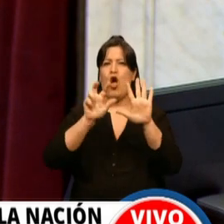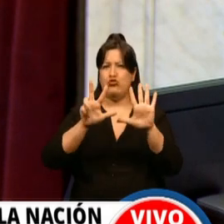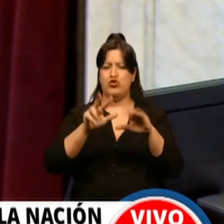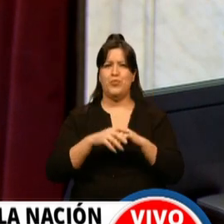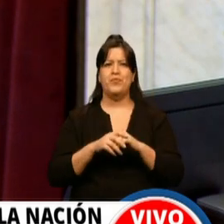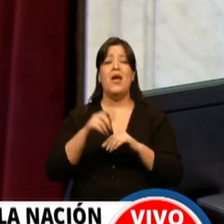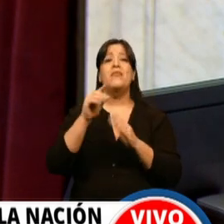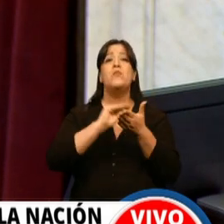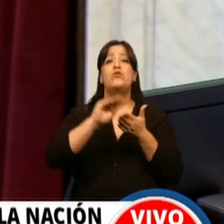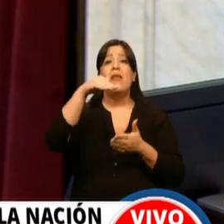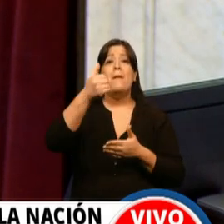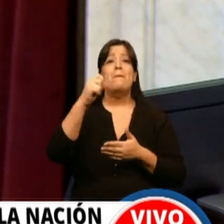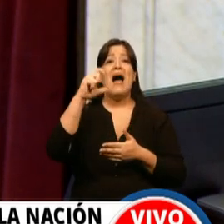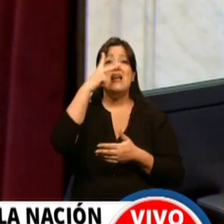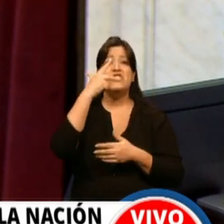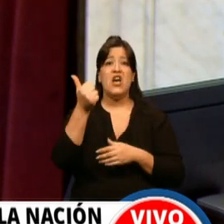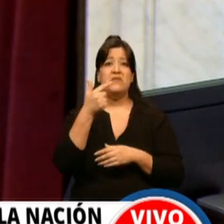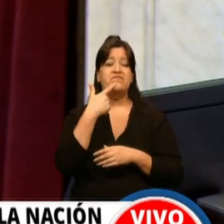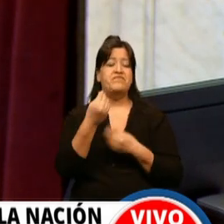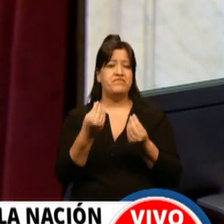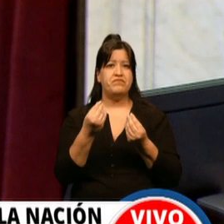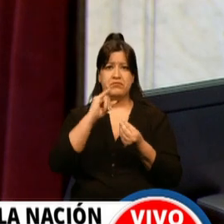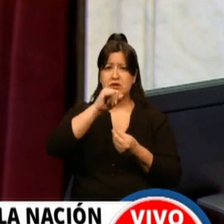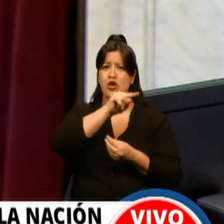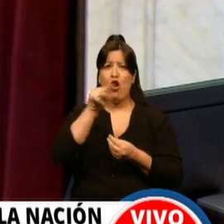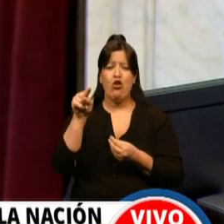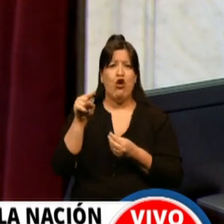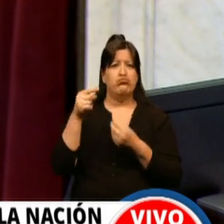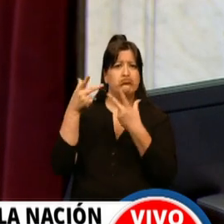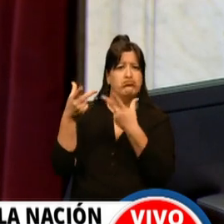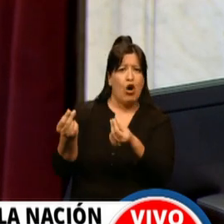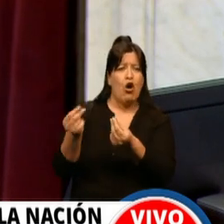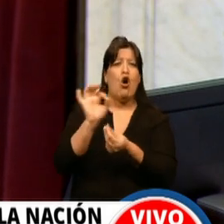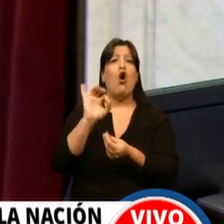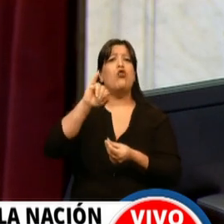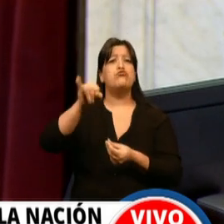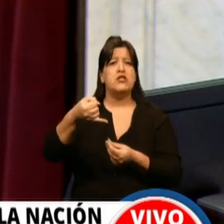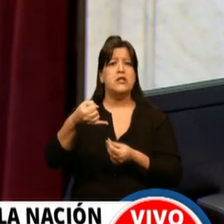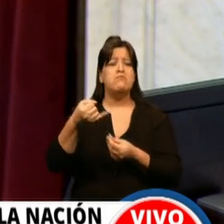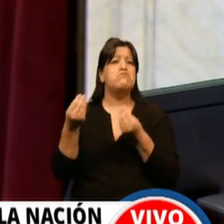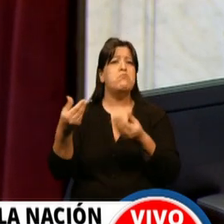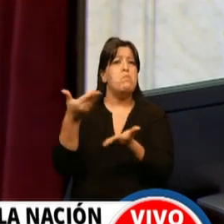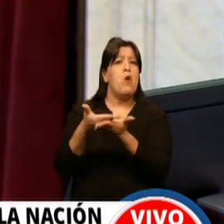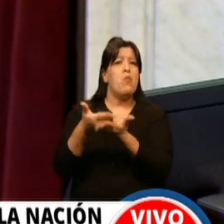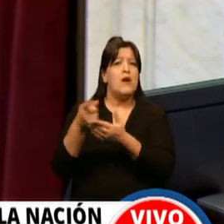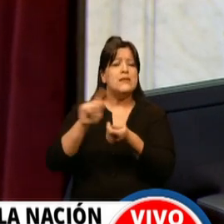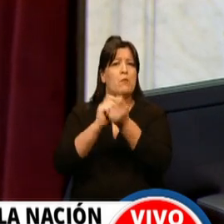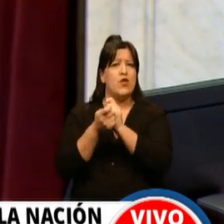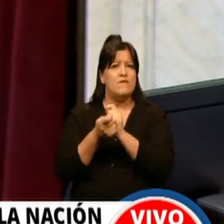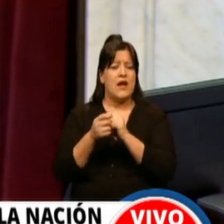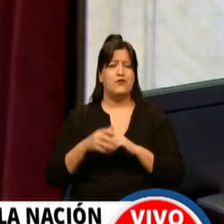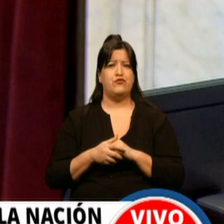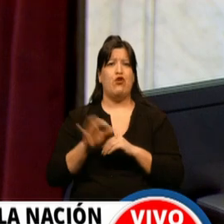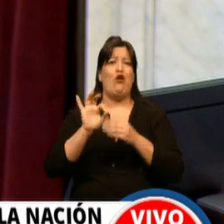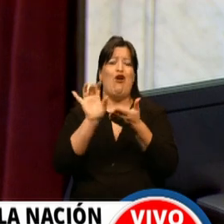marcha para a firmar o rechazar aceptar o rechazar la propuesta de modificación o eliminación